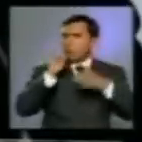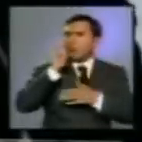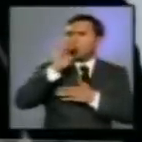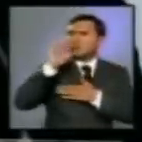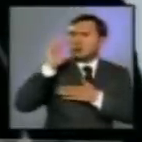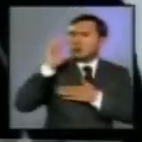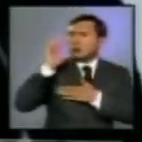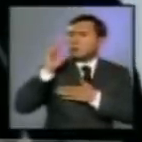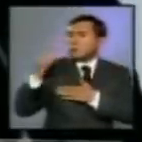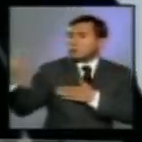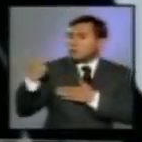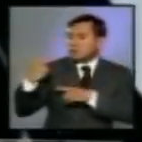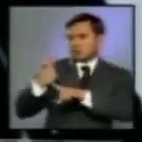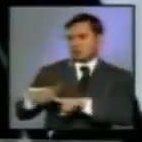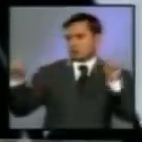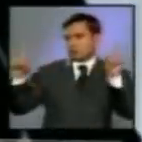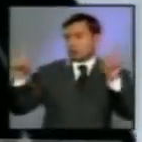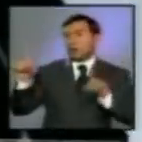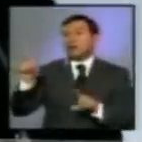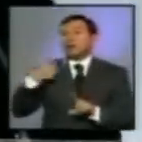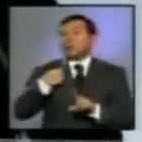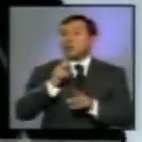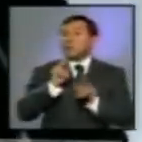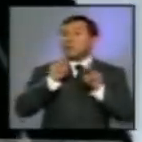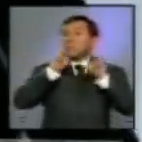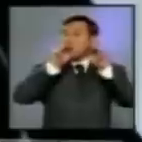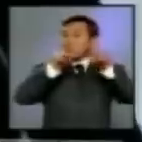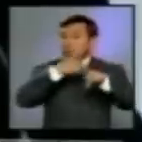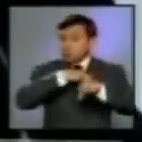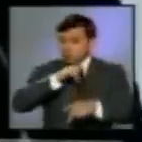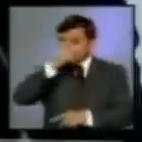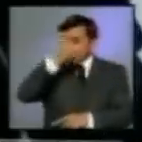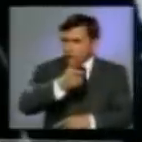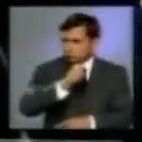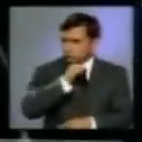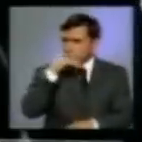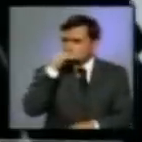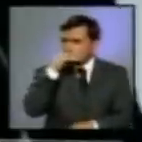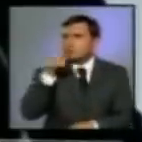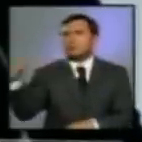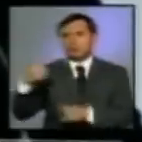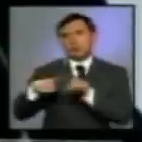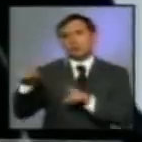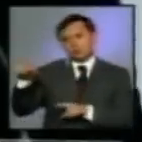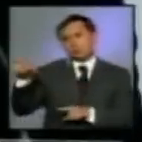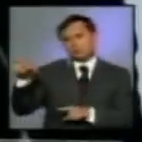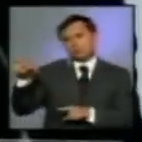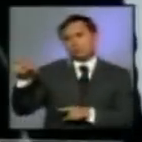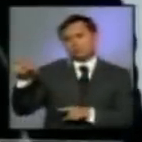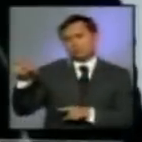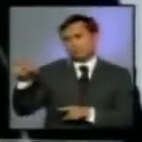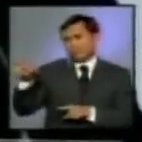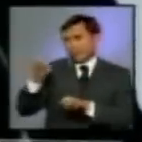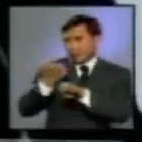no se paga por el segundo piso. En el Estado de México, yo creo que con este dato es más que